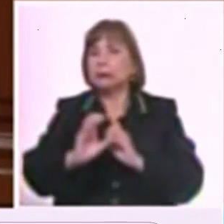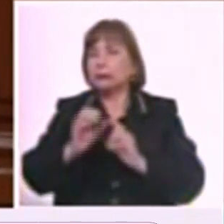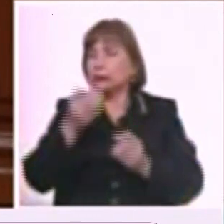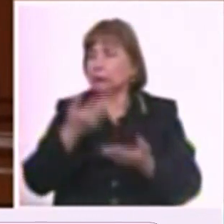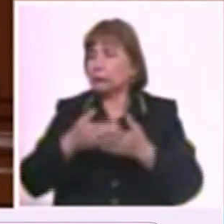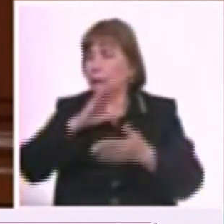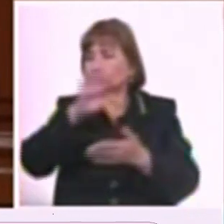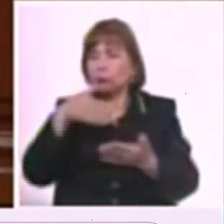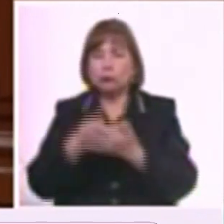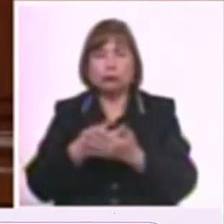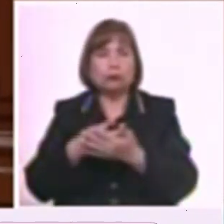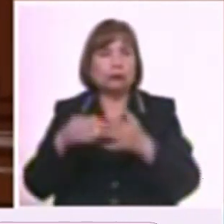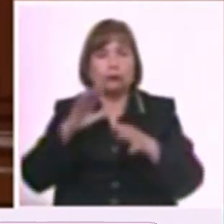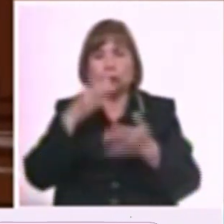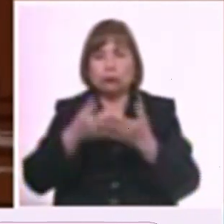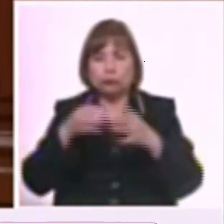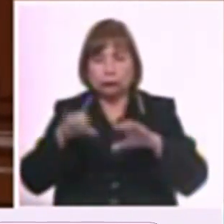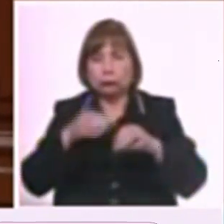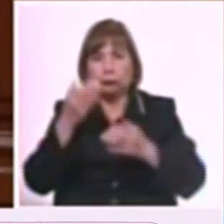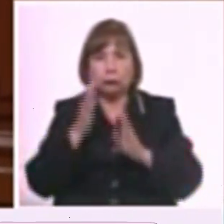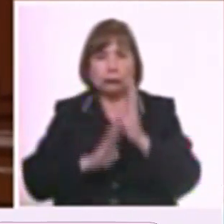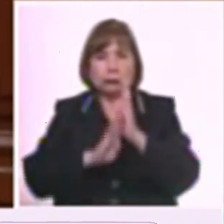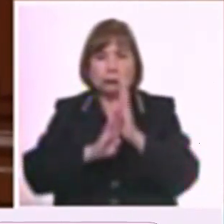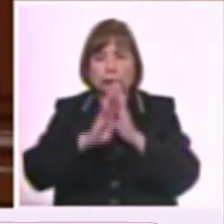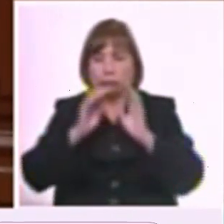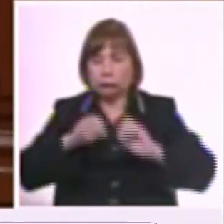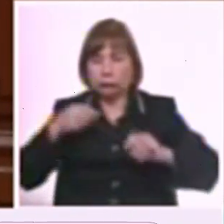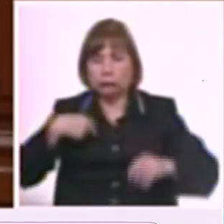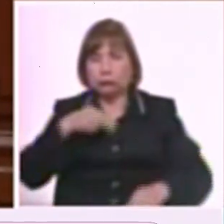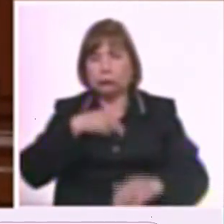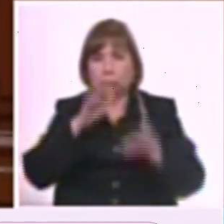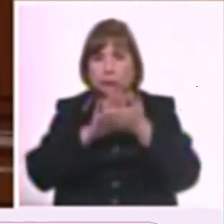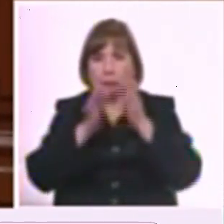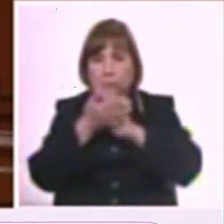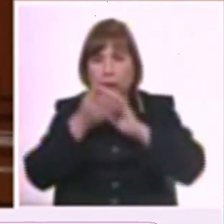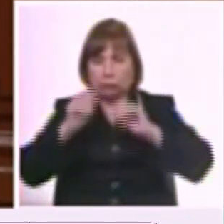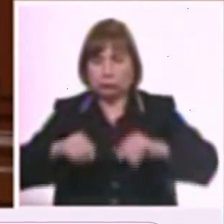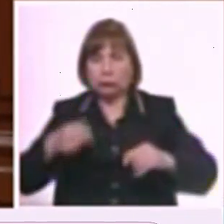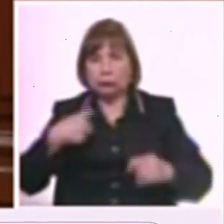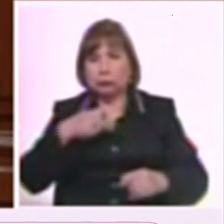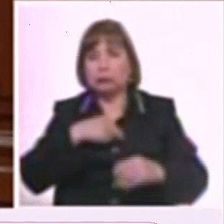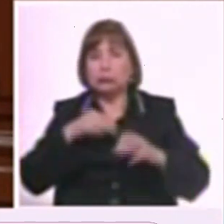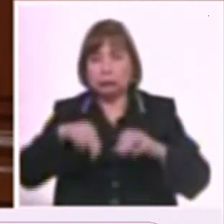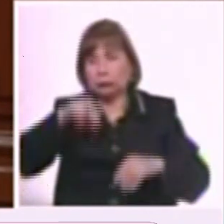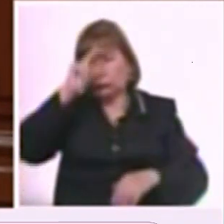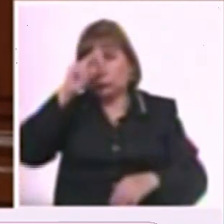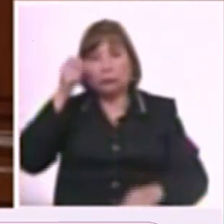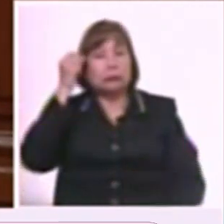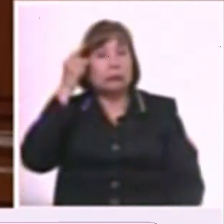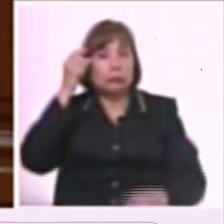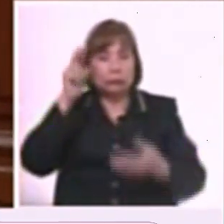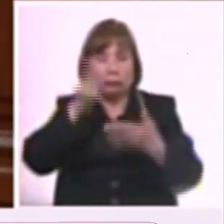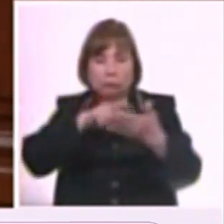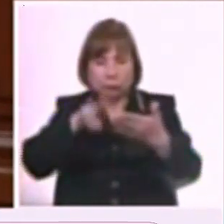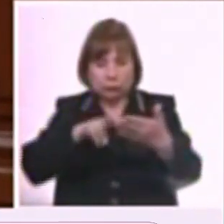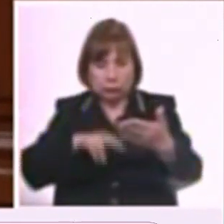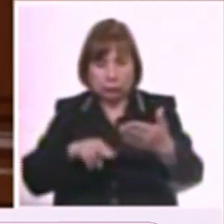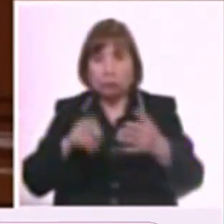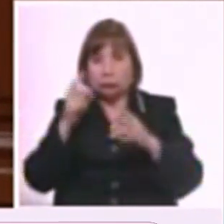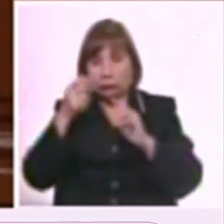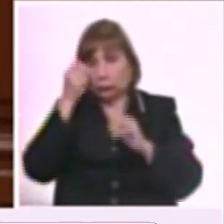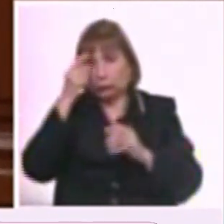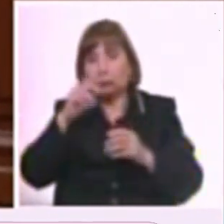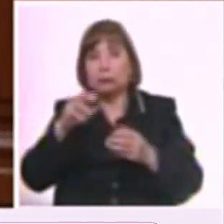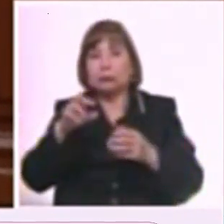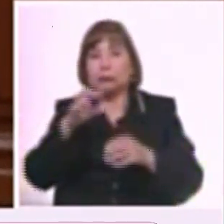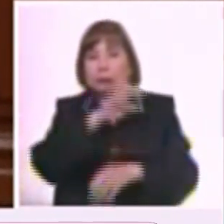economía y filosofía en secundaria con una sólida formación que tenga en cuenta como ejes transversales la educación vial, la educación